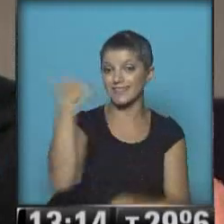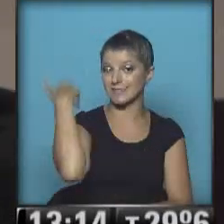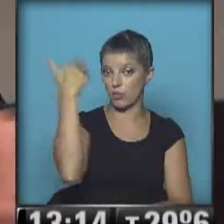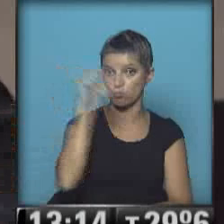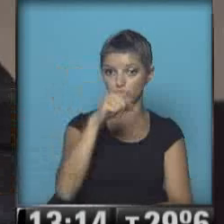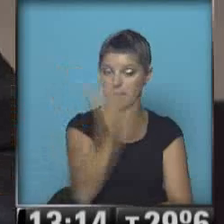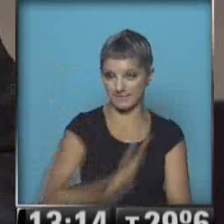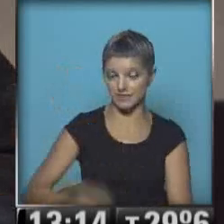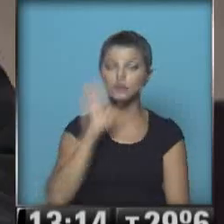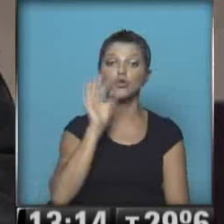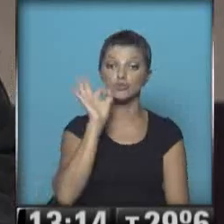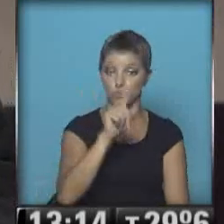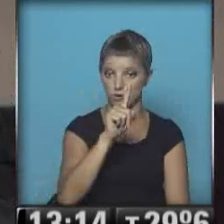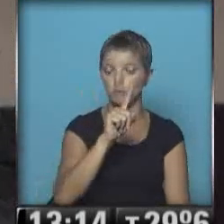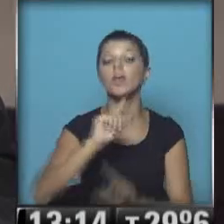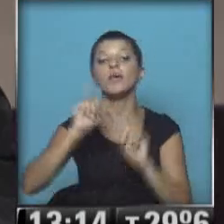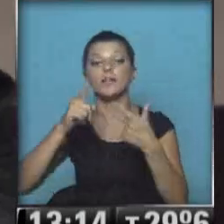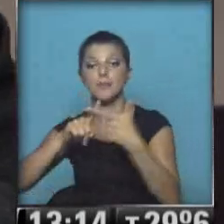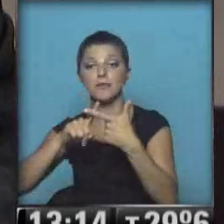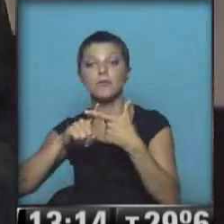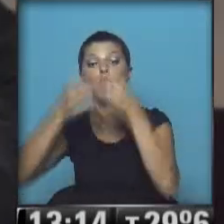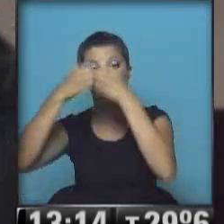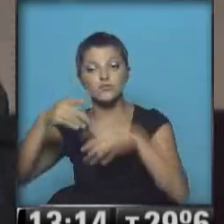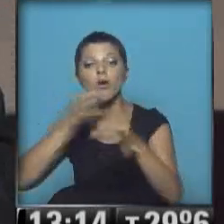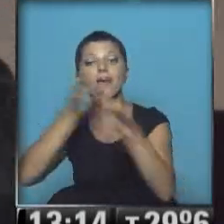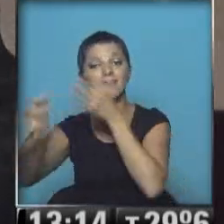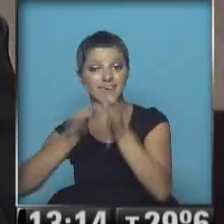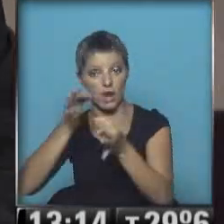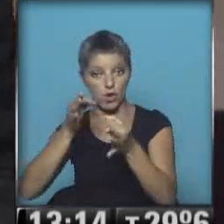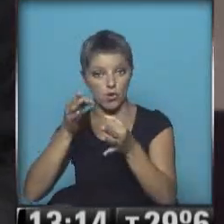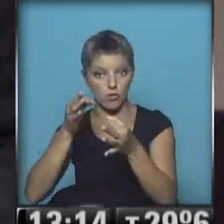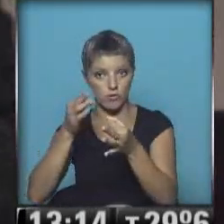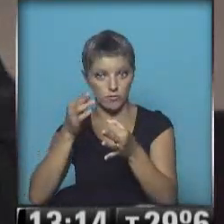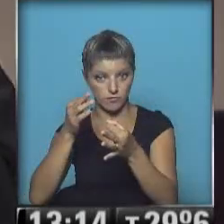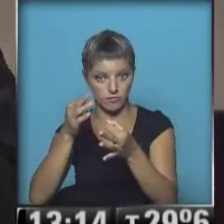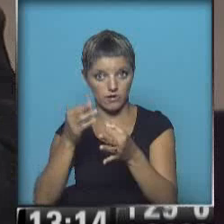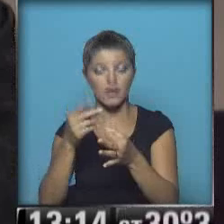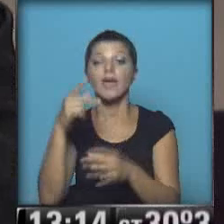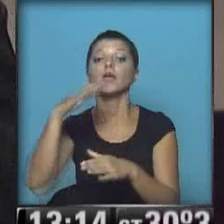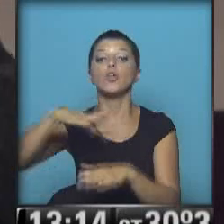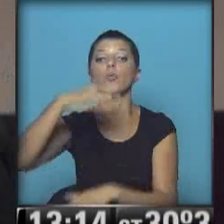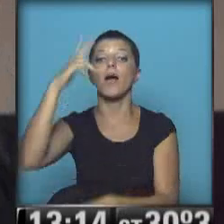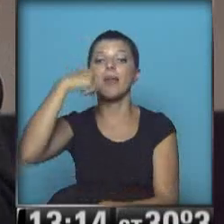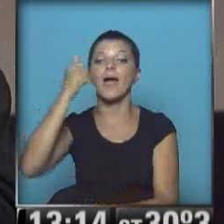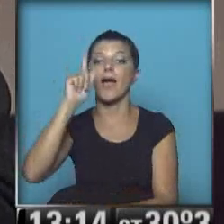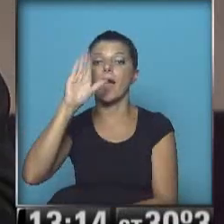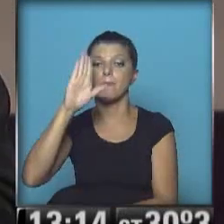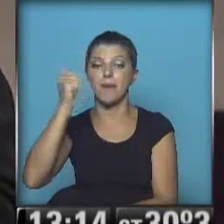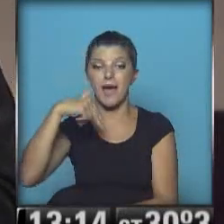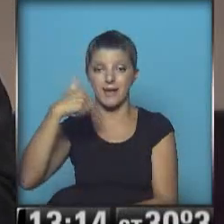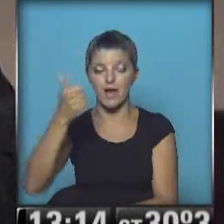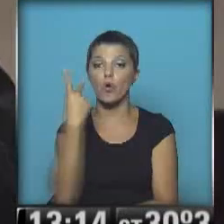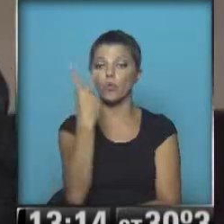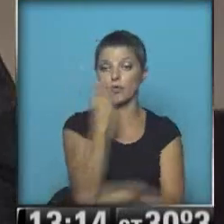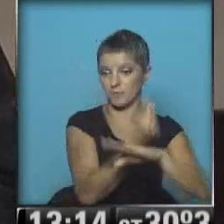de Obama y también del eh inicio de las conversaciones en la Habana con las dos representantes una